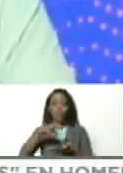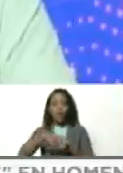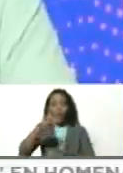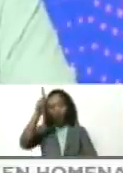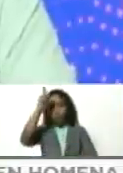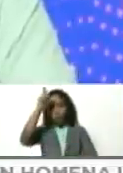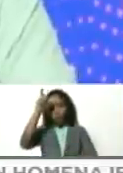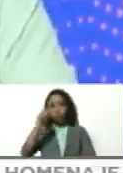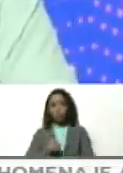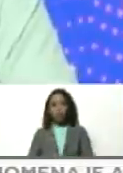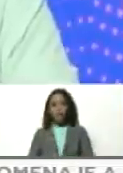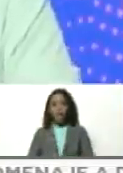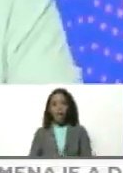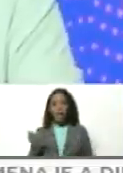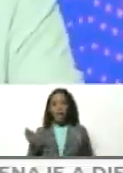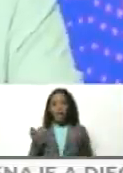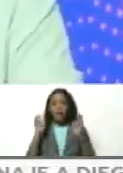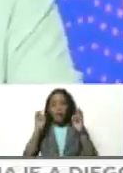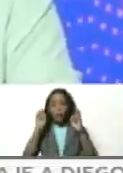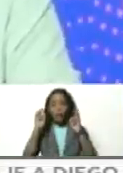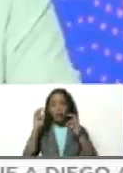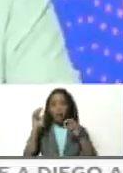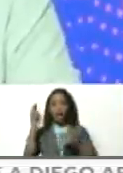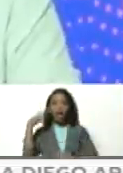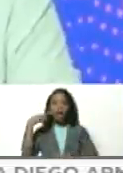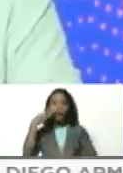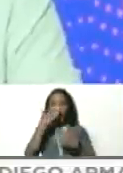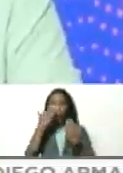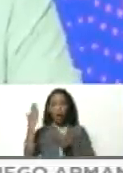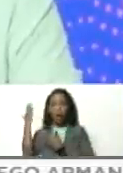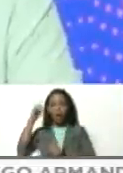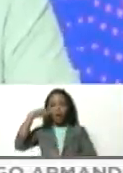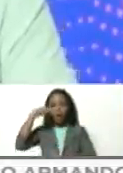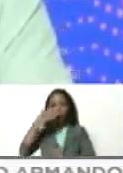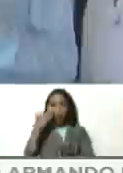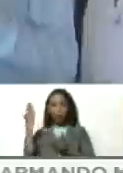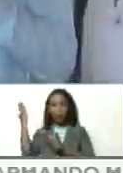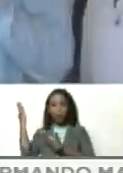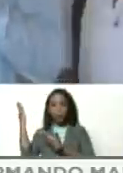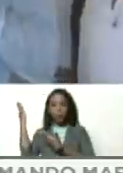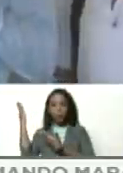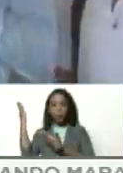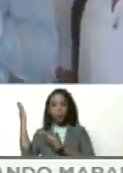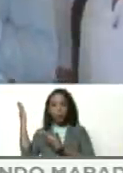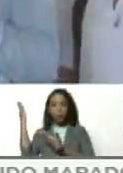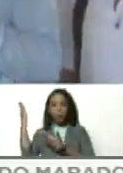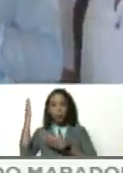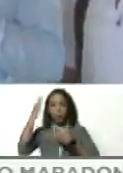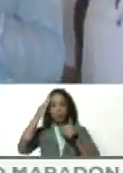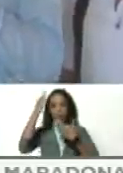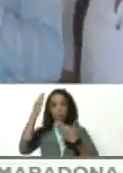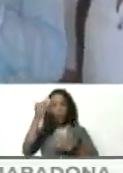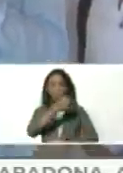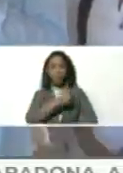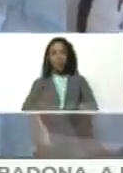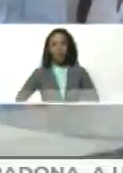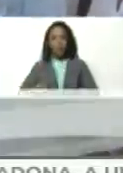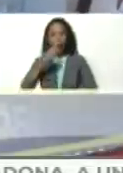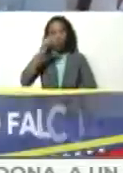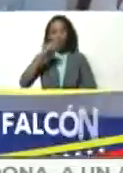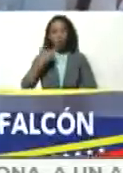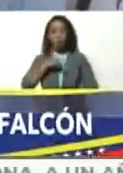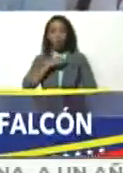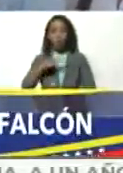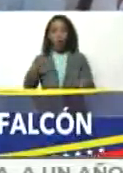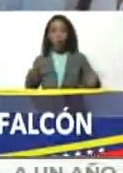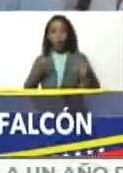Falcón, en el sector La Negrita. Vamos a ver este video. Adelante. Saludos, presidente Nicolás Maduro. Nos